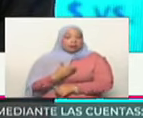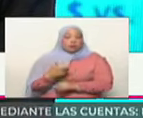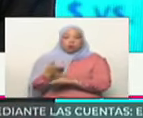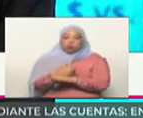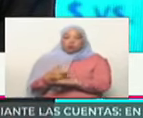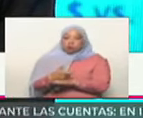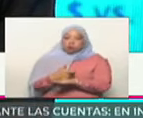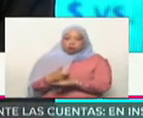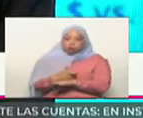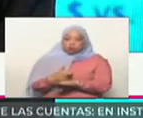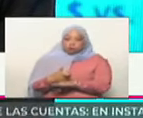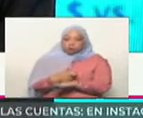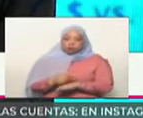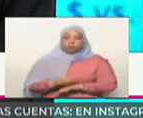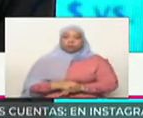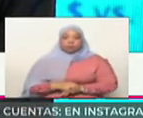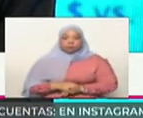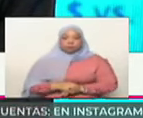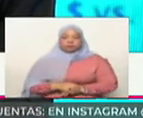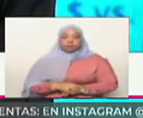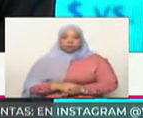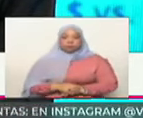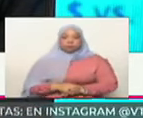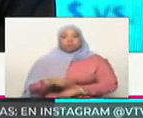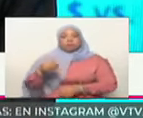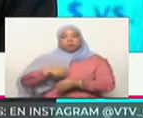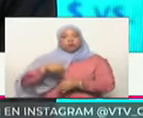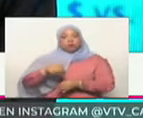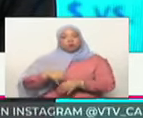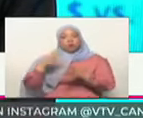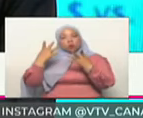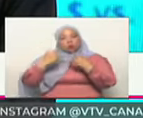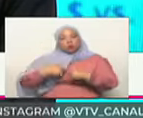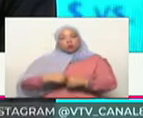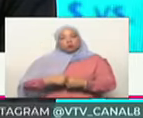gobernaciones. Será la elección número